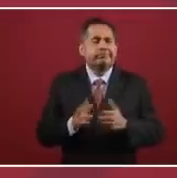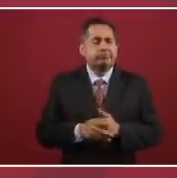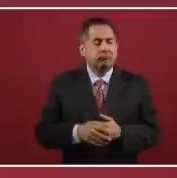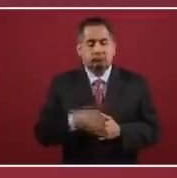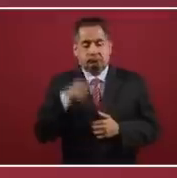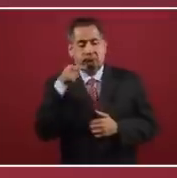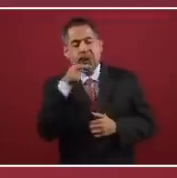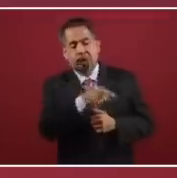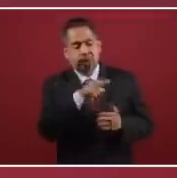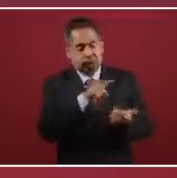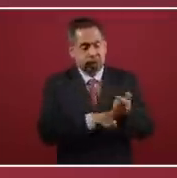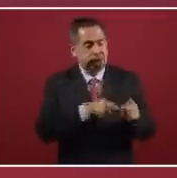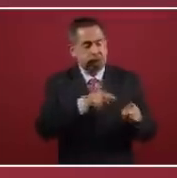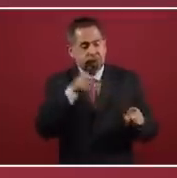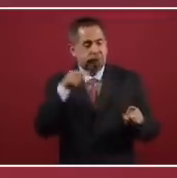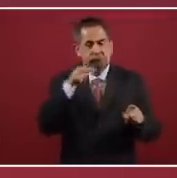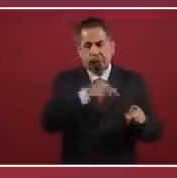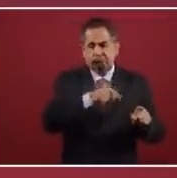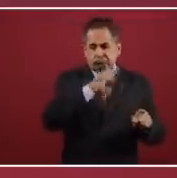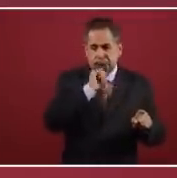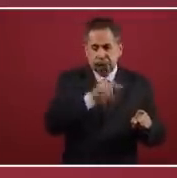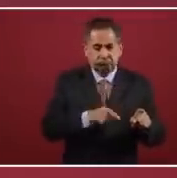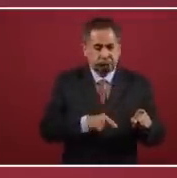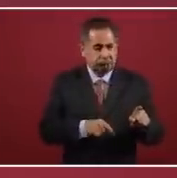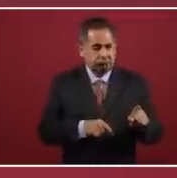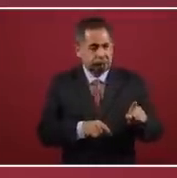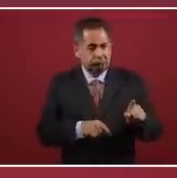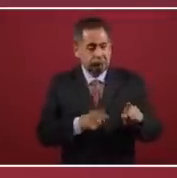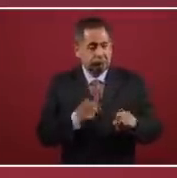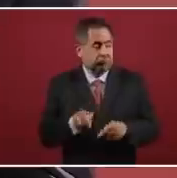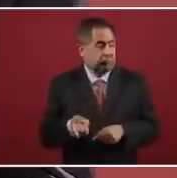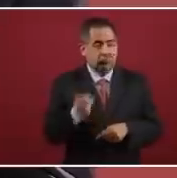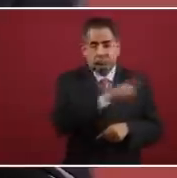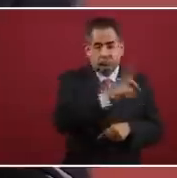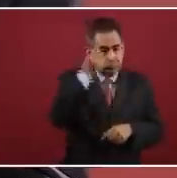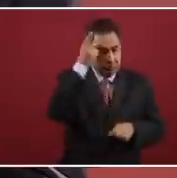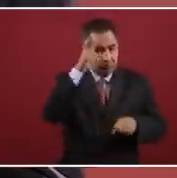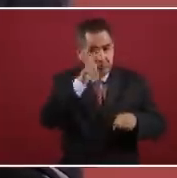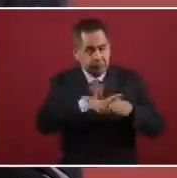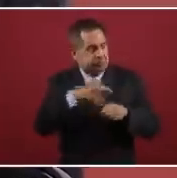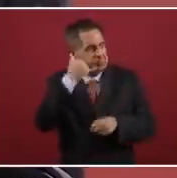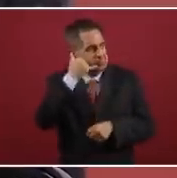incriminando ante su director o ante